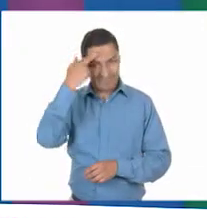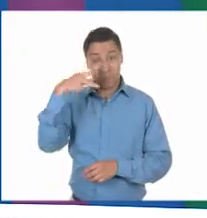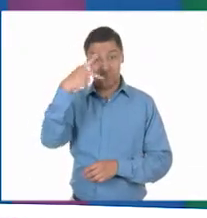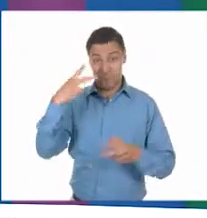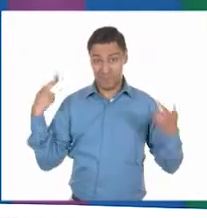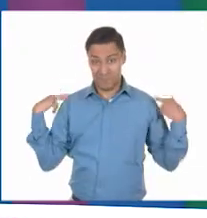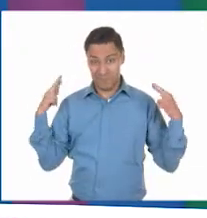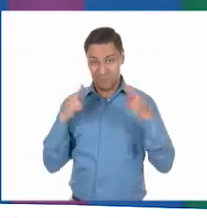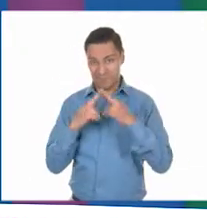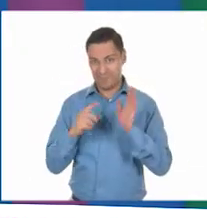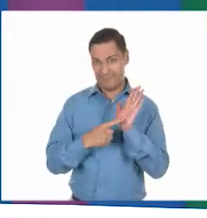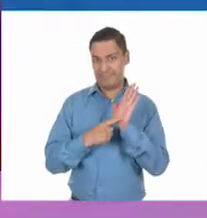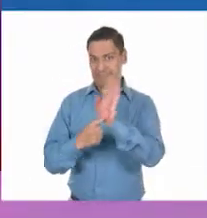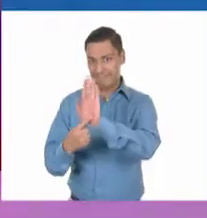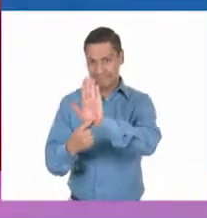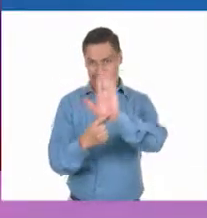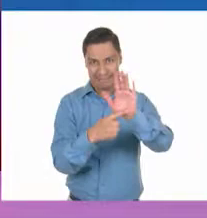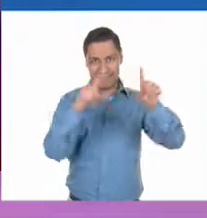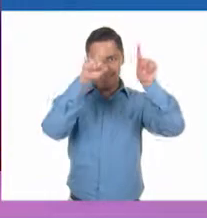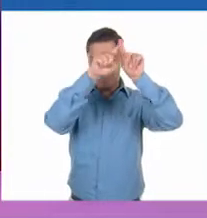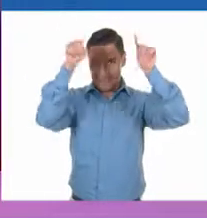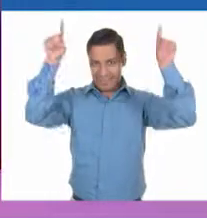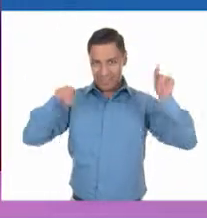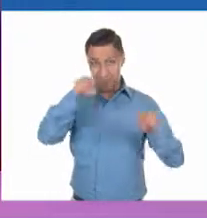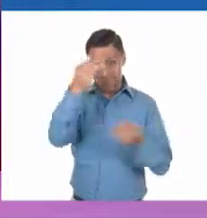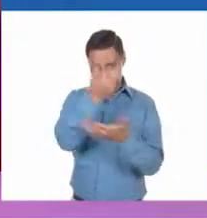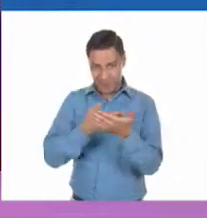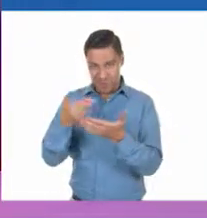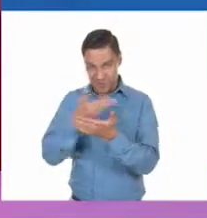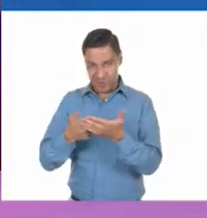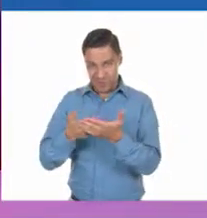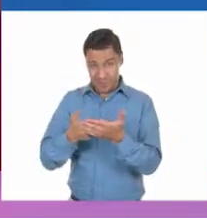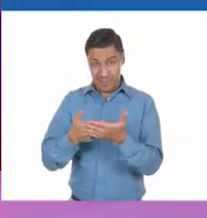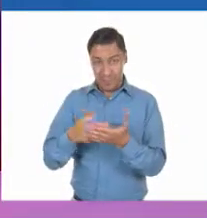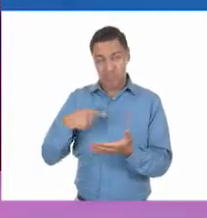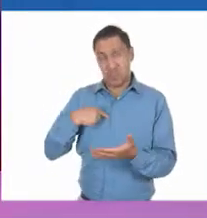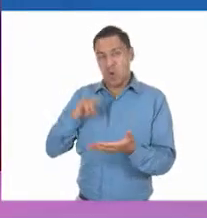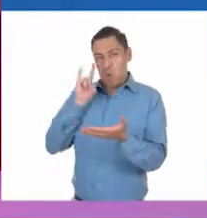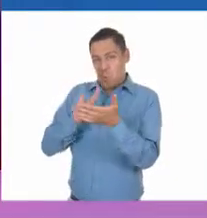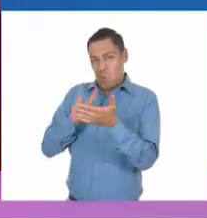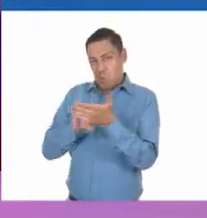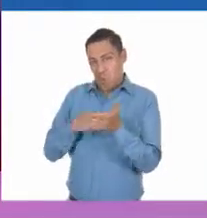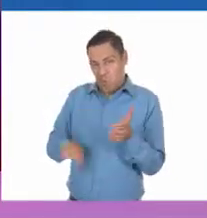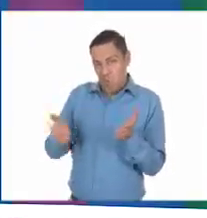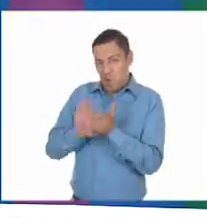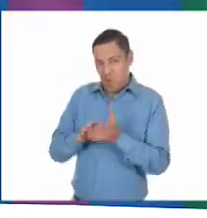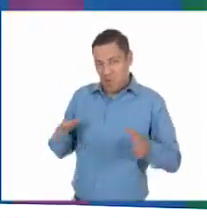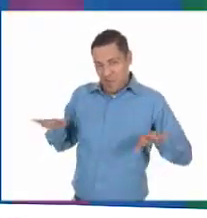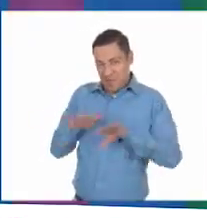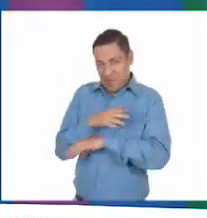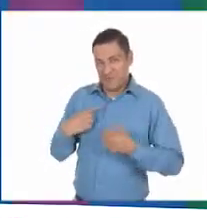y maestras. ¡Ay, sí! Yo voy a pegar el mío en mi camerino. Bueno, si tuviera, ¿verdad?